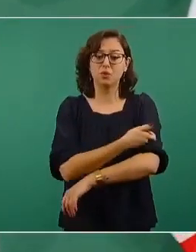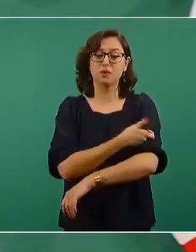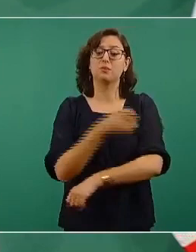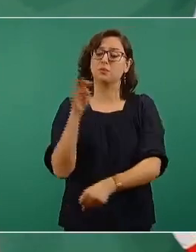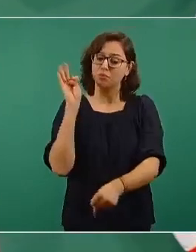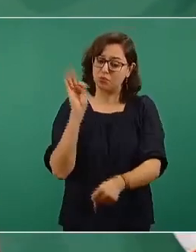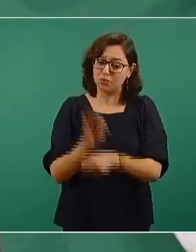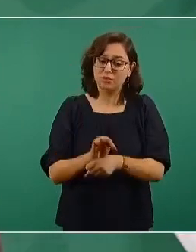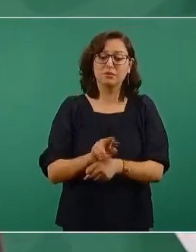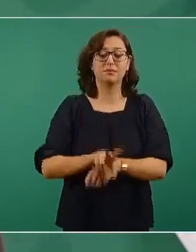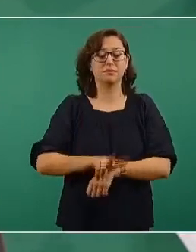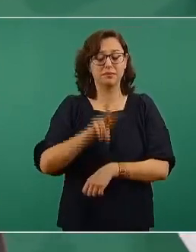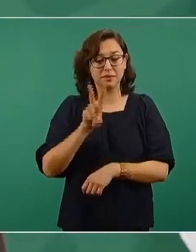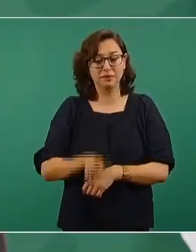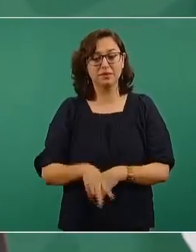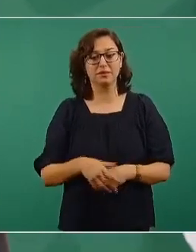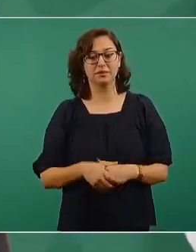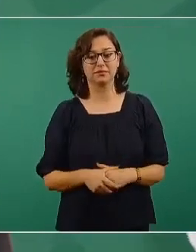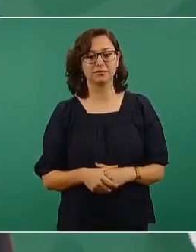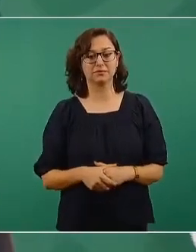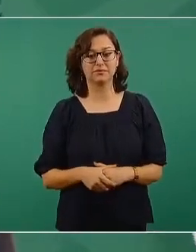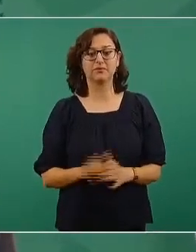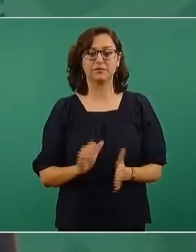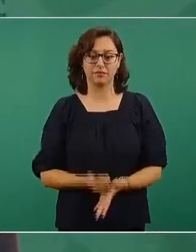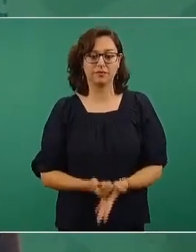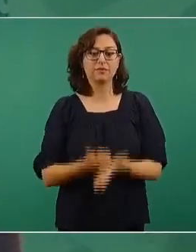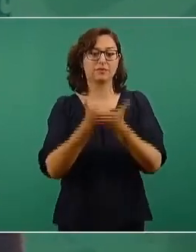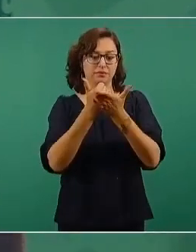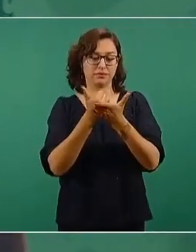la vacuna, sí ayuda.